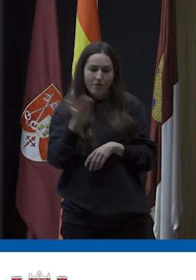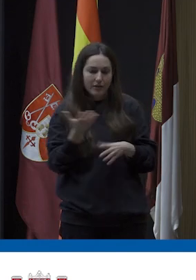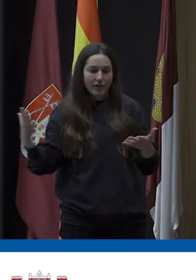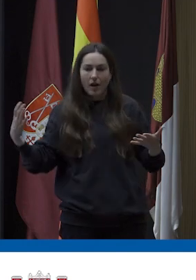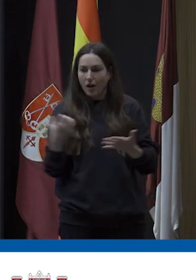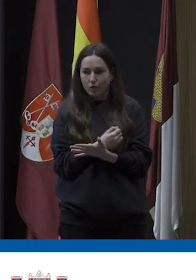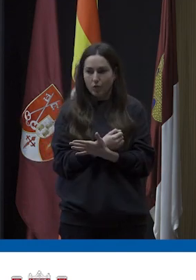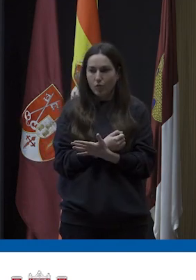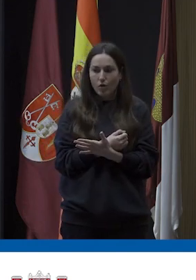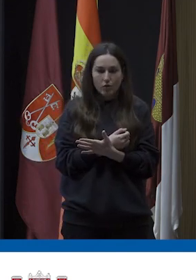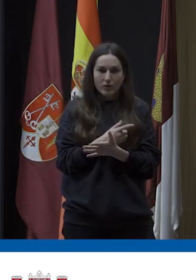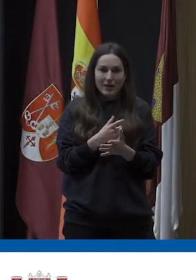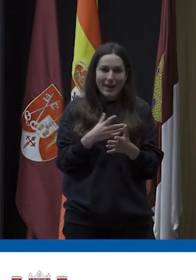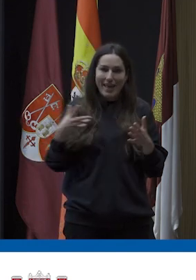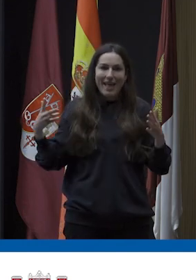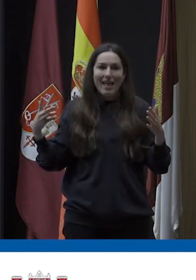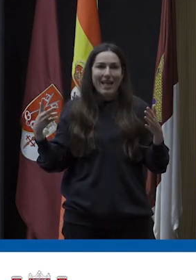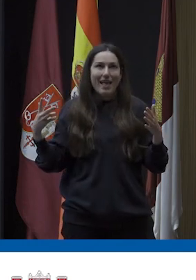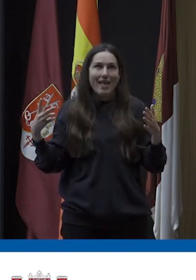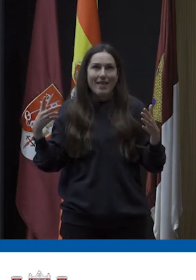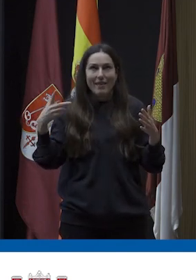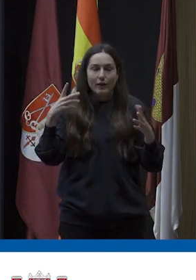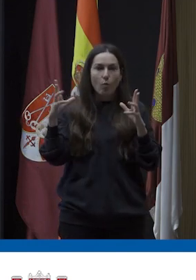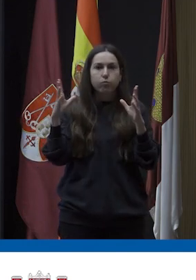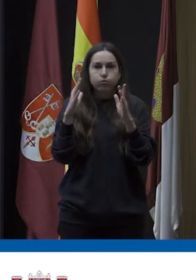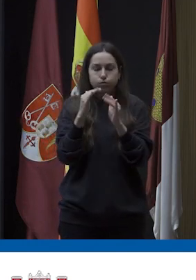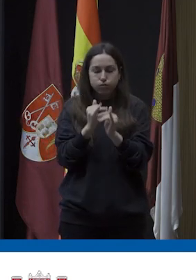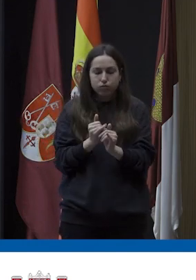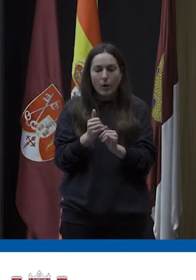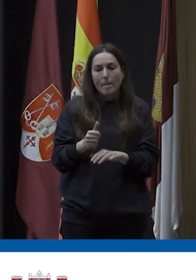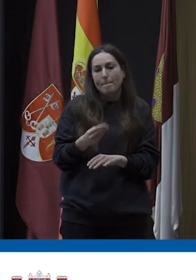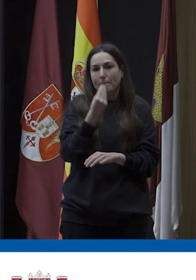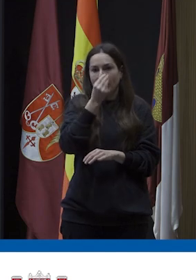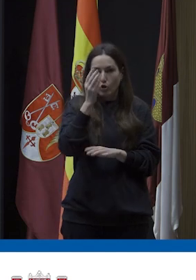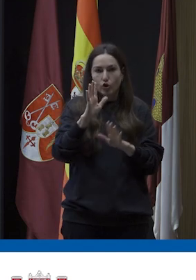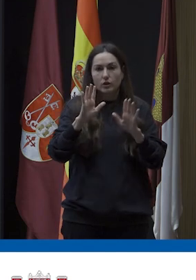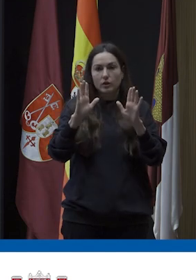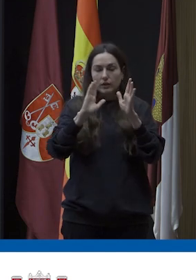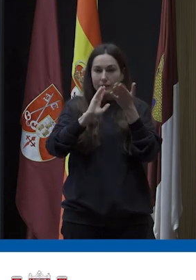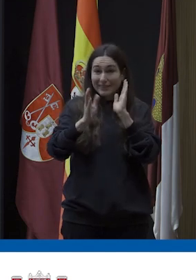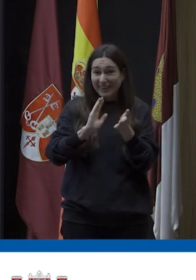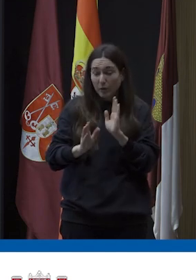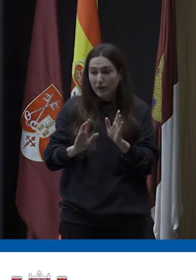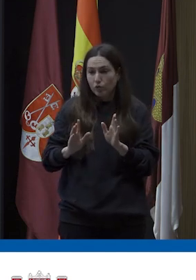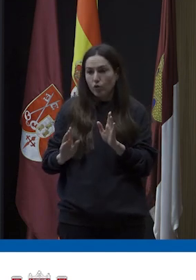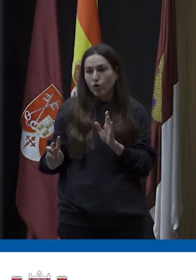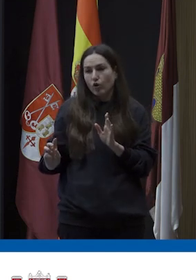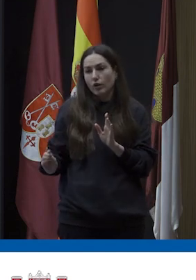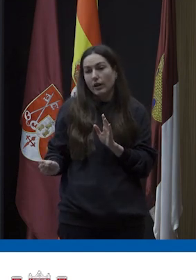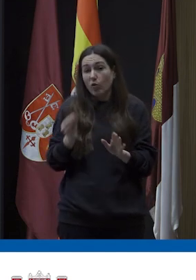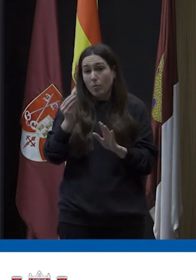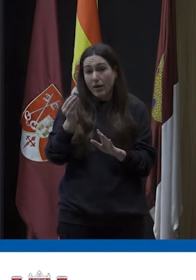más lejos estemos de eso o menor sea el sobrepeso, mejor. Si hay que hacer un tratamiento, una recuperación, pues también nos viene mal.